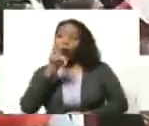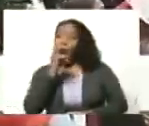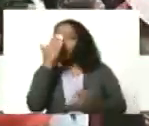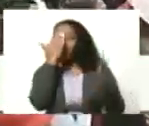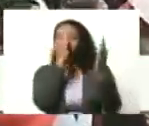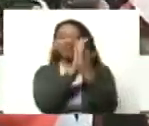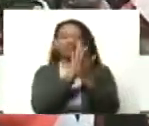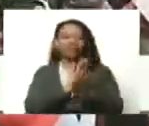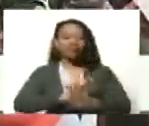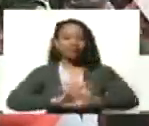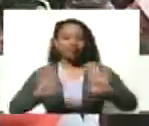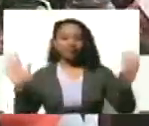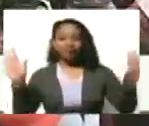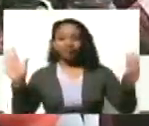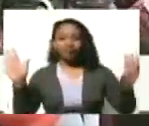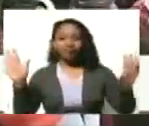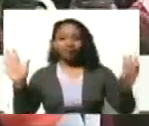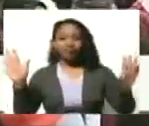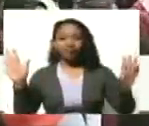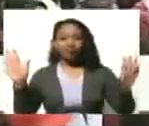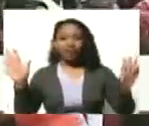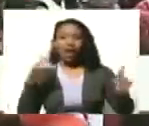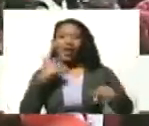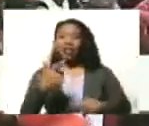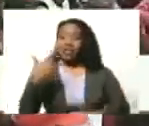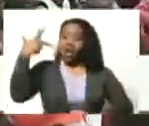frontera. A uno le dicen no